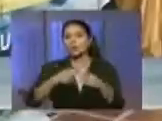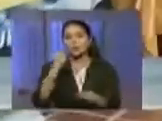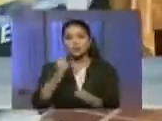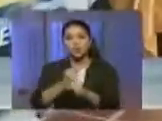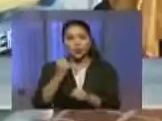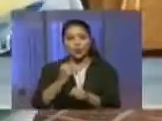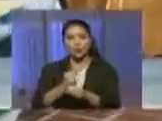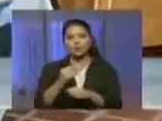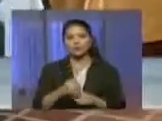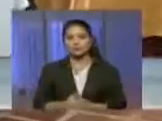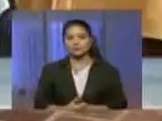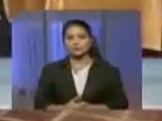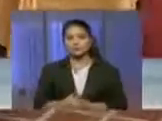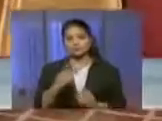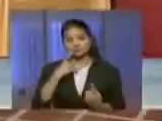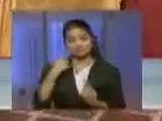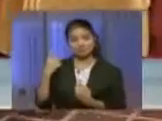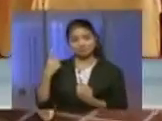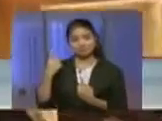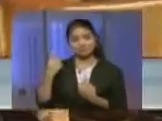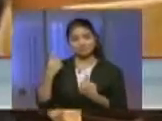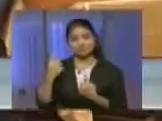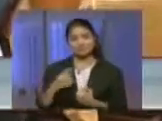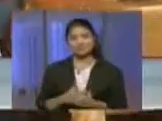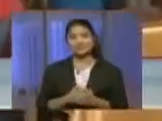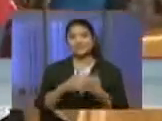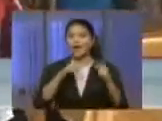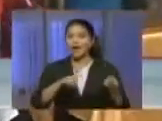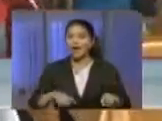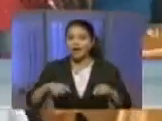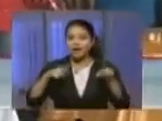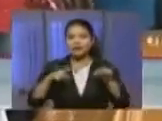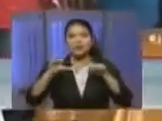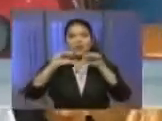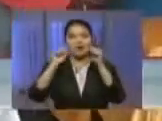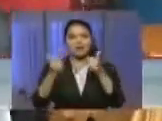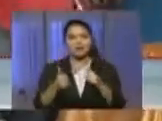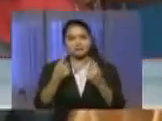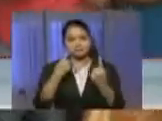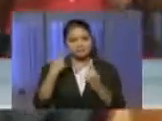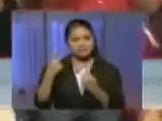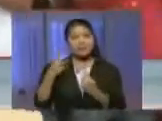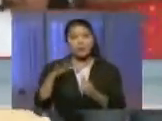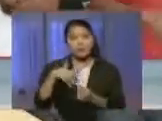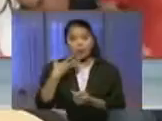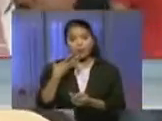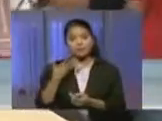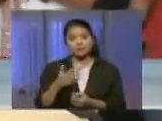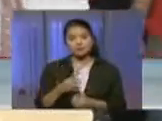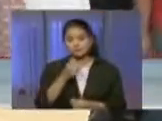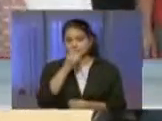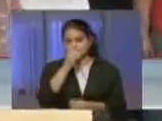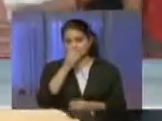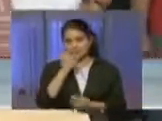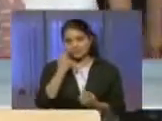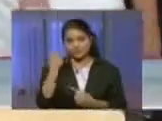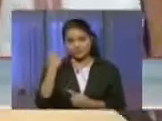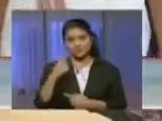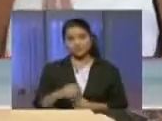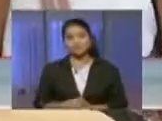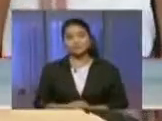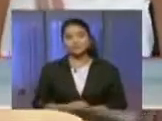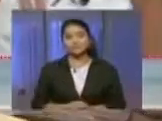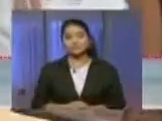producción artesanal agrícola en esta manera pueden lograr ver presidente aquí la